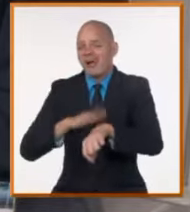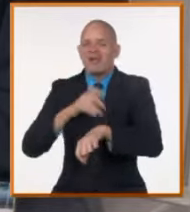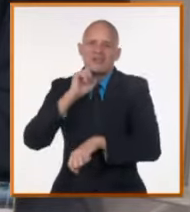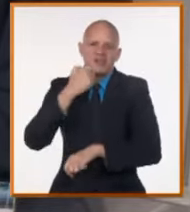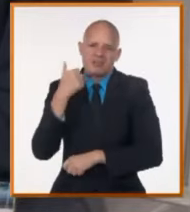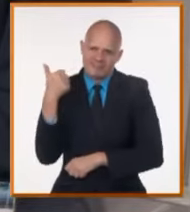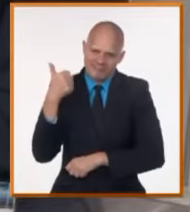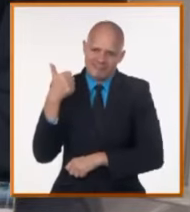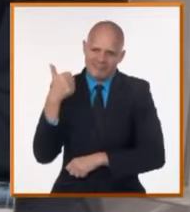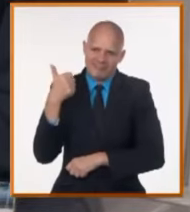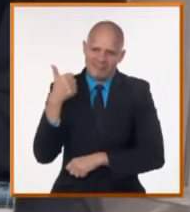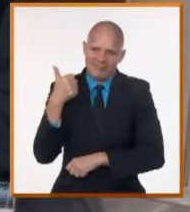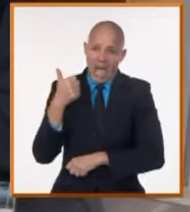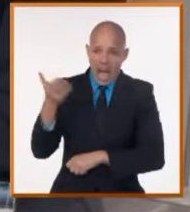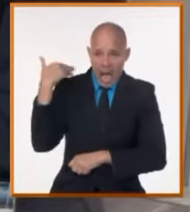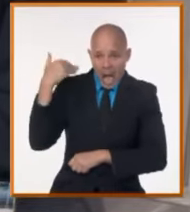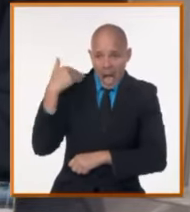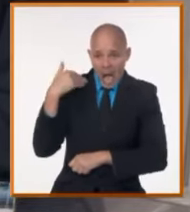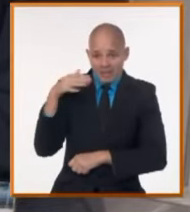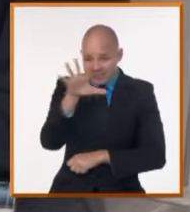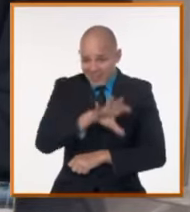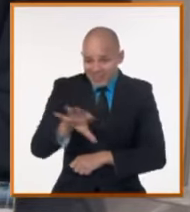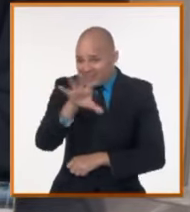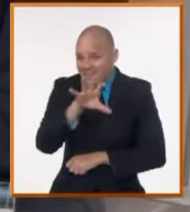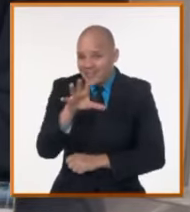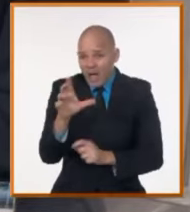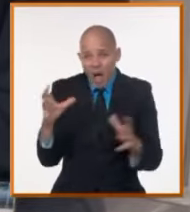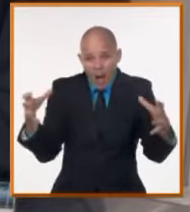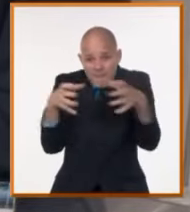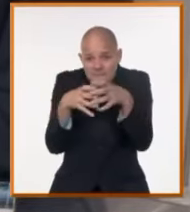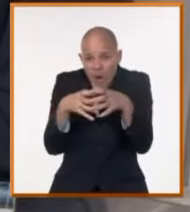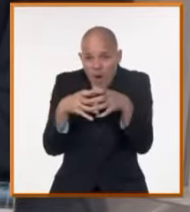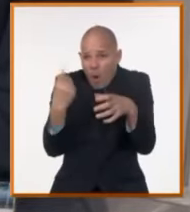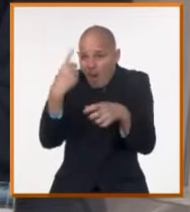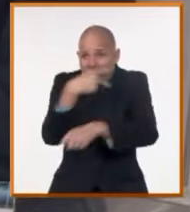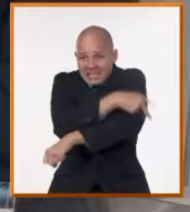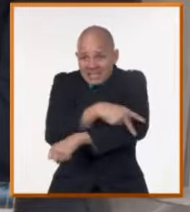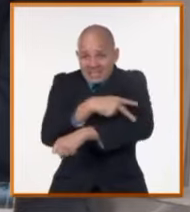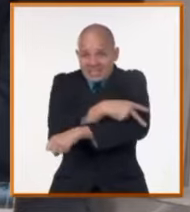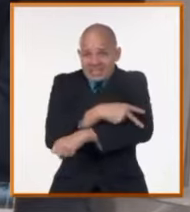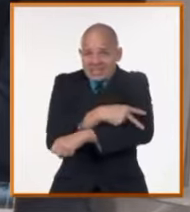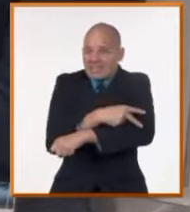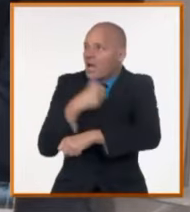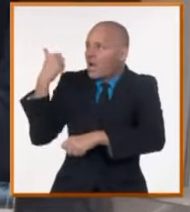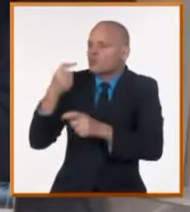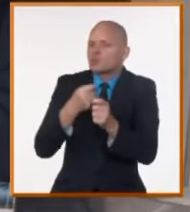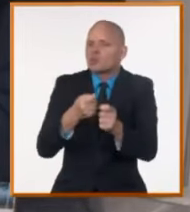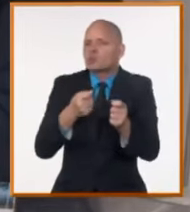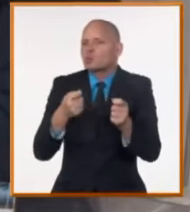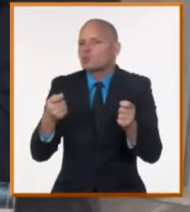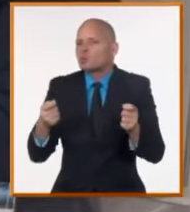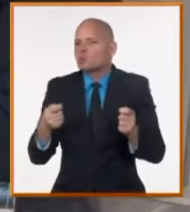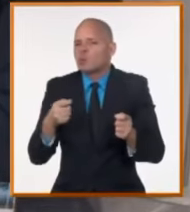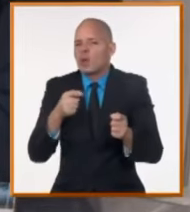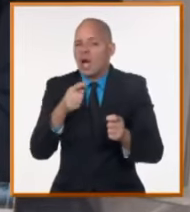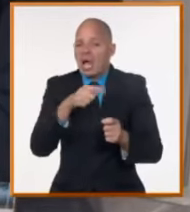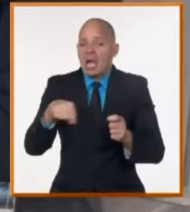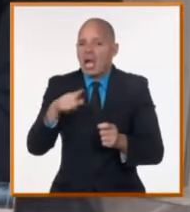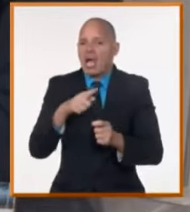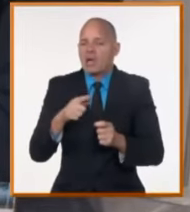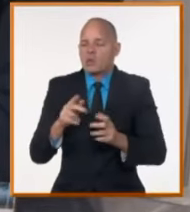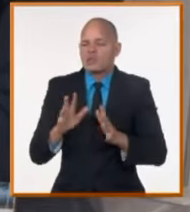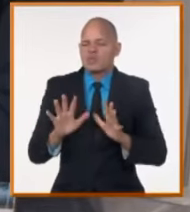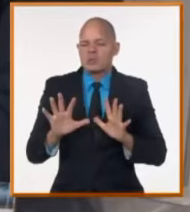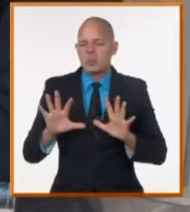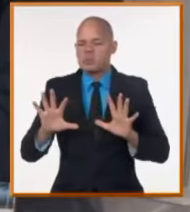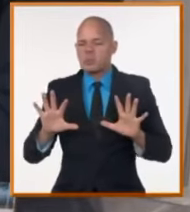expresión concreta del monroísmo, ¿no? De la doctrina Monroe, chocando precisamente con los